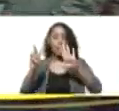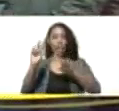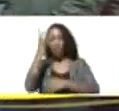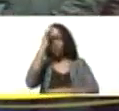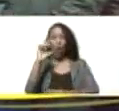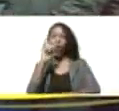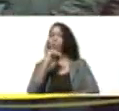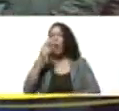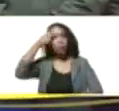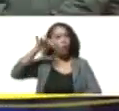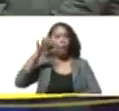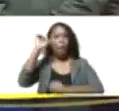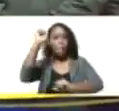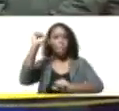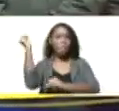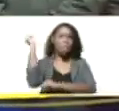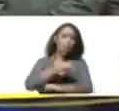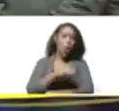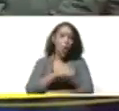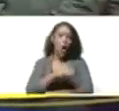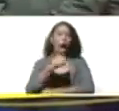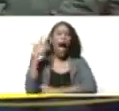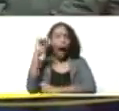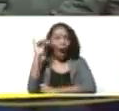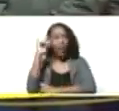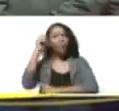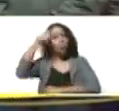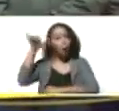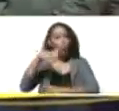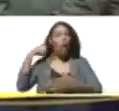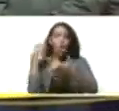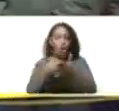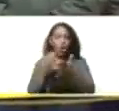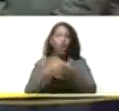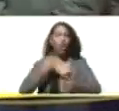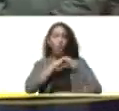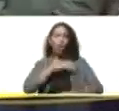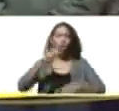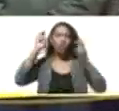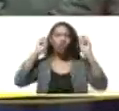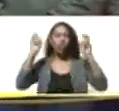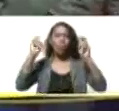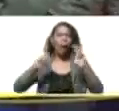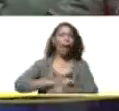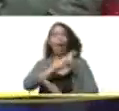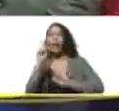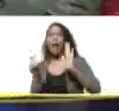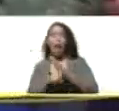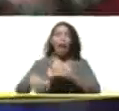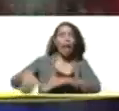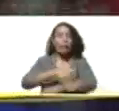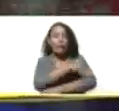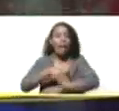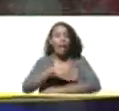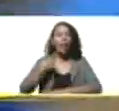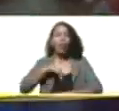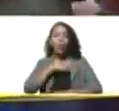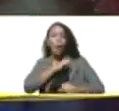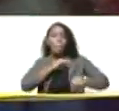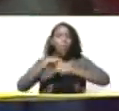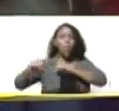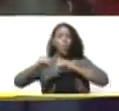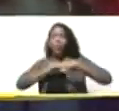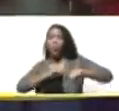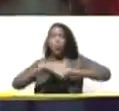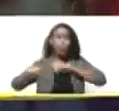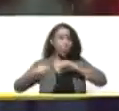no hay pueblo vencido, hay pueblo en lucha. Era nuestra consigna general en las calles, cuando nos